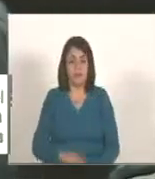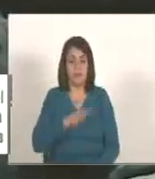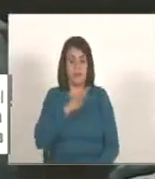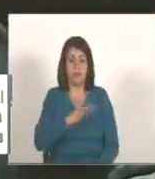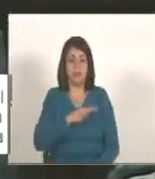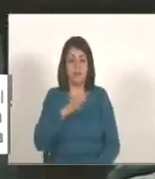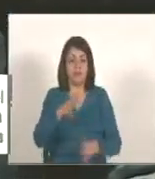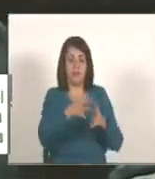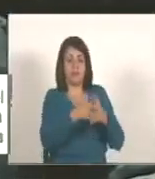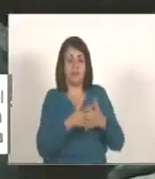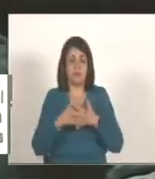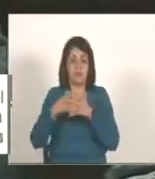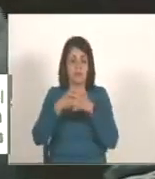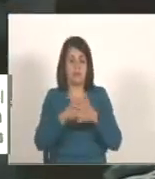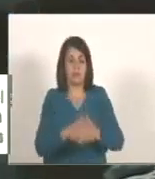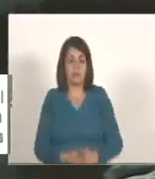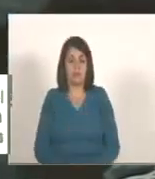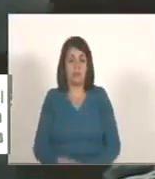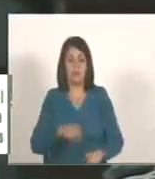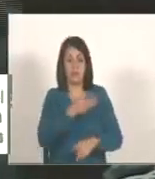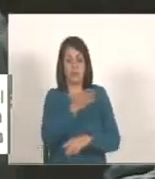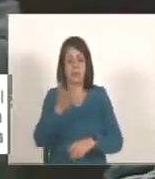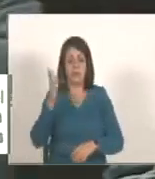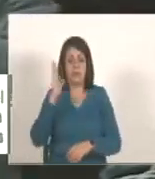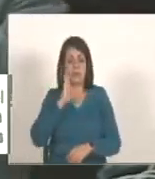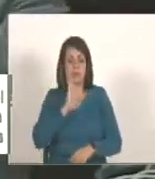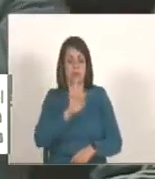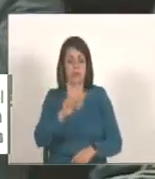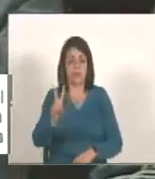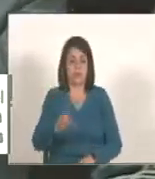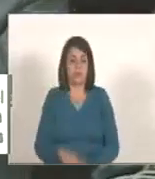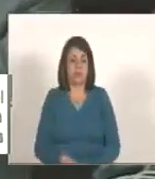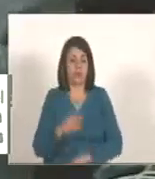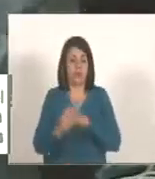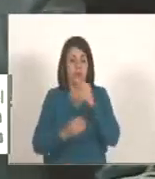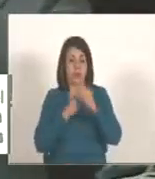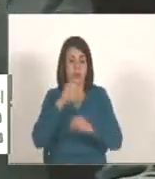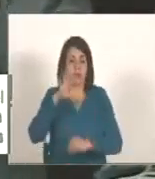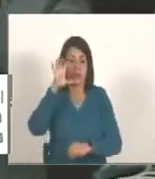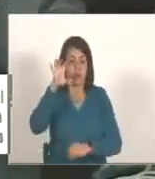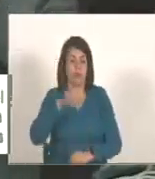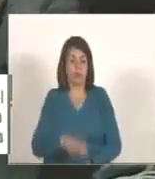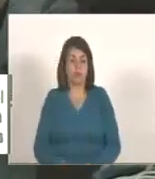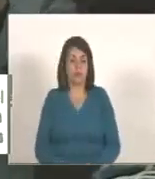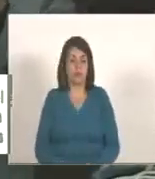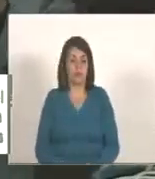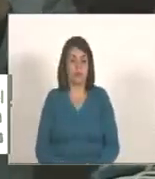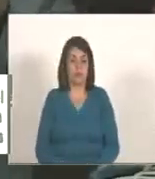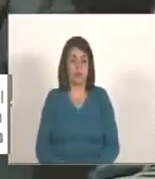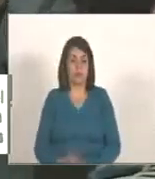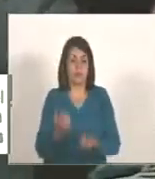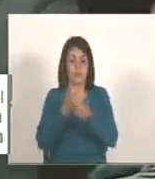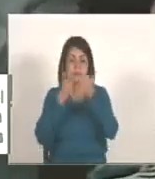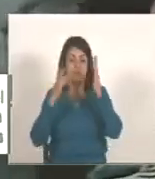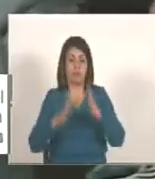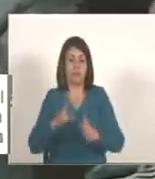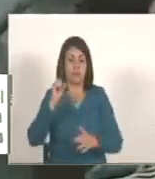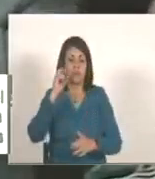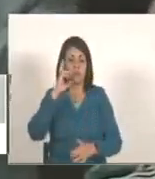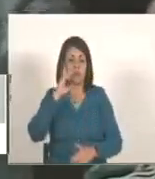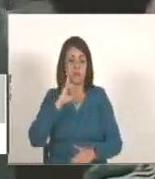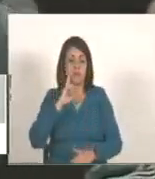señores imperialistas, para que ustedes vean cómo un país, el del libertador Simón